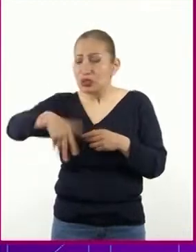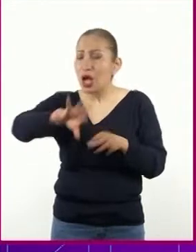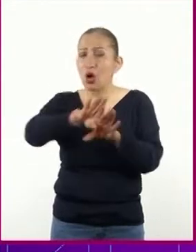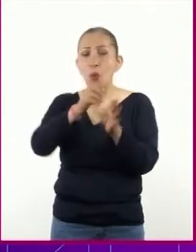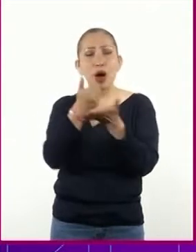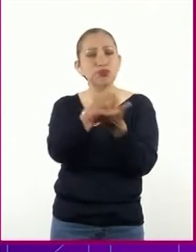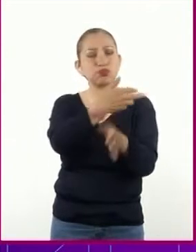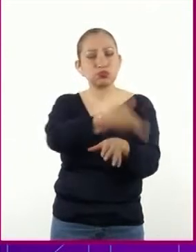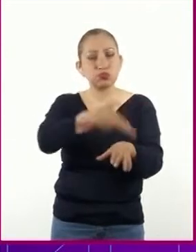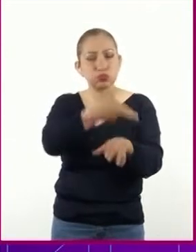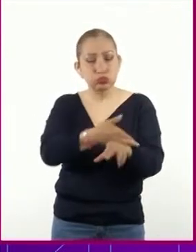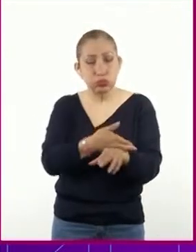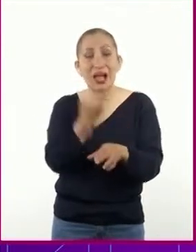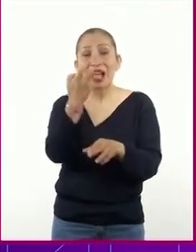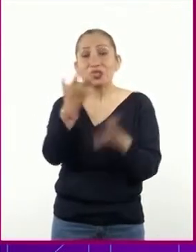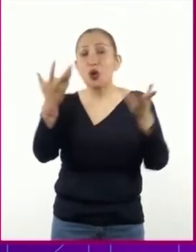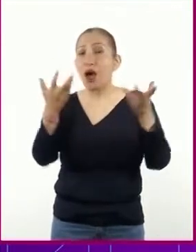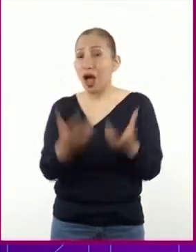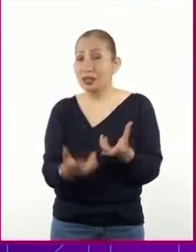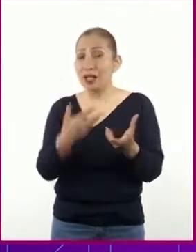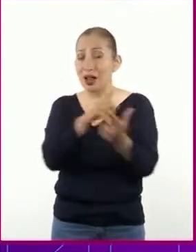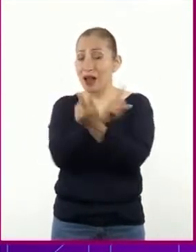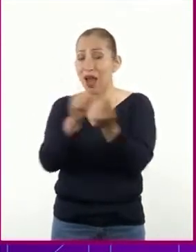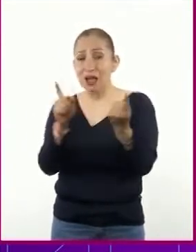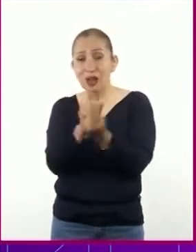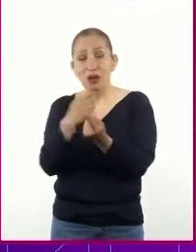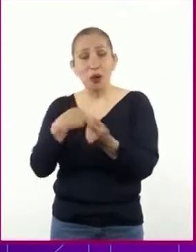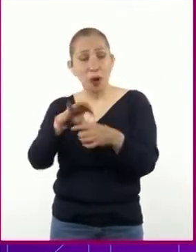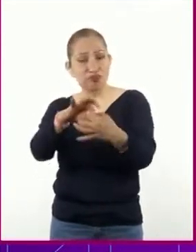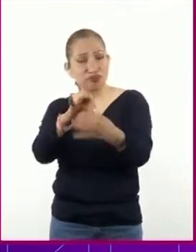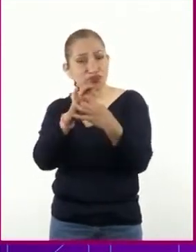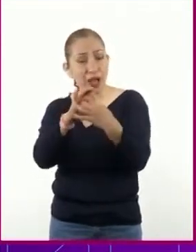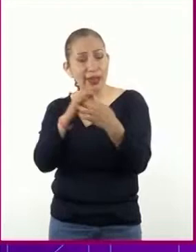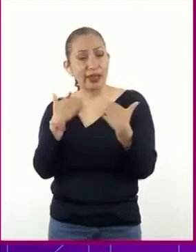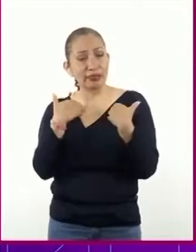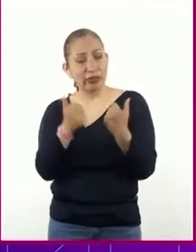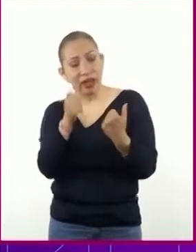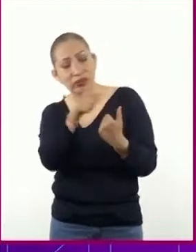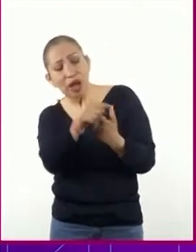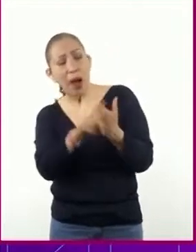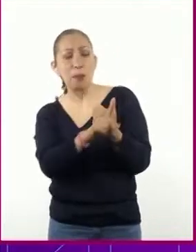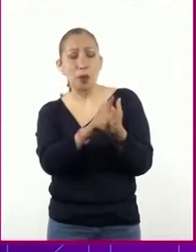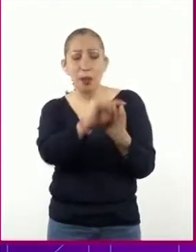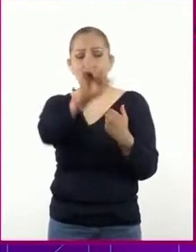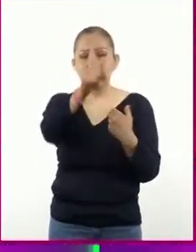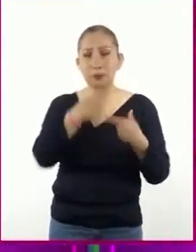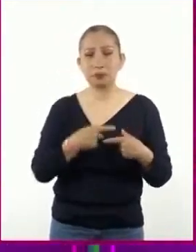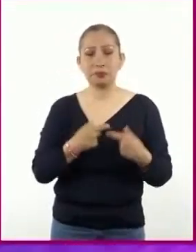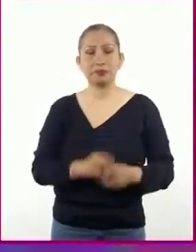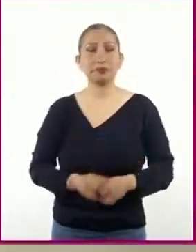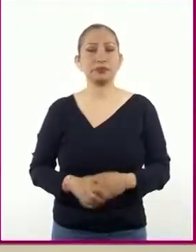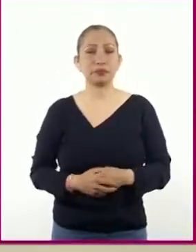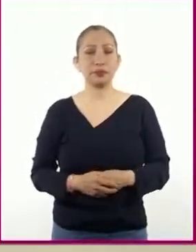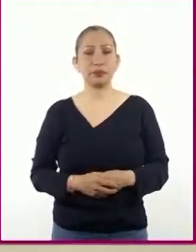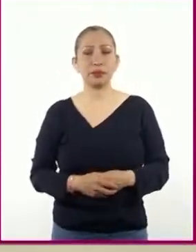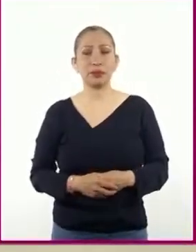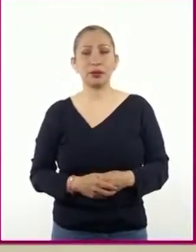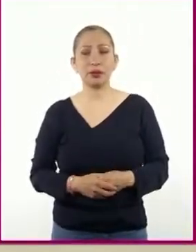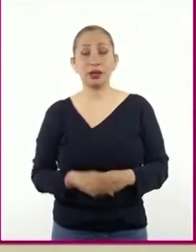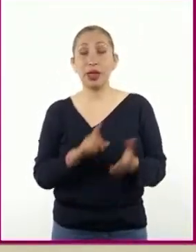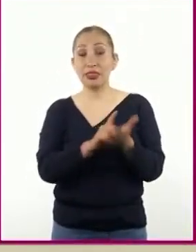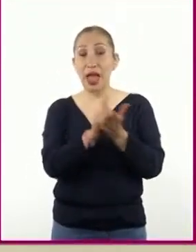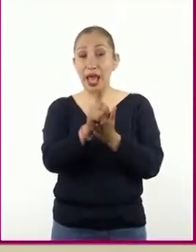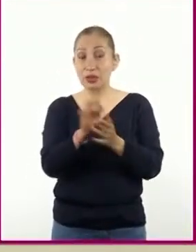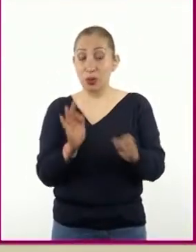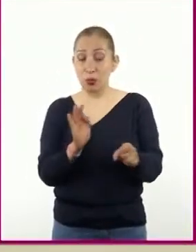de soluciones. Esto genera relaciones fraternales y de comprensión de los problemas de los otros. Los derechos